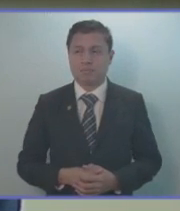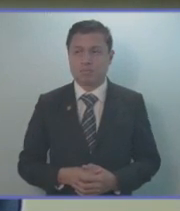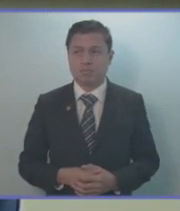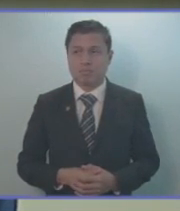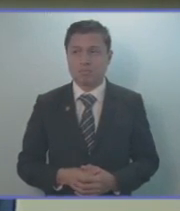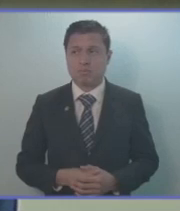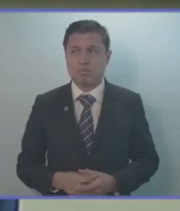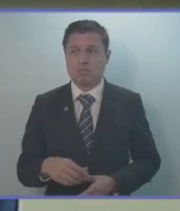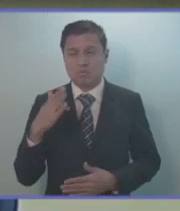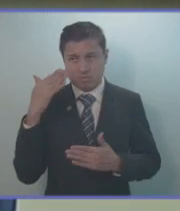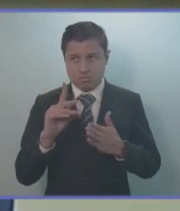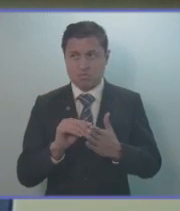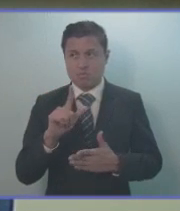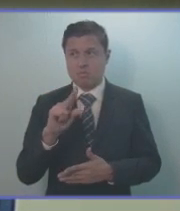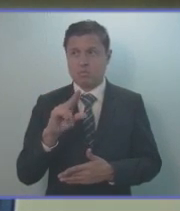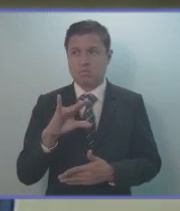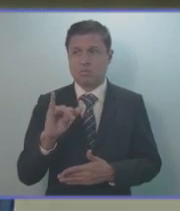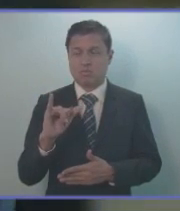Ya que Lucy de León fue la...